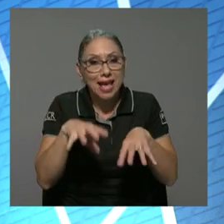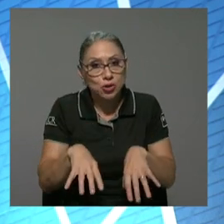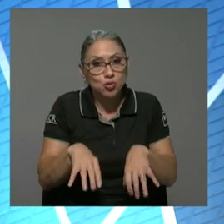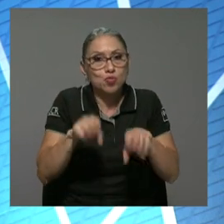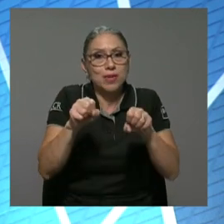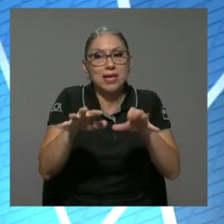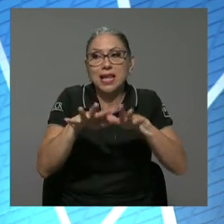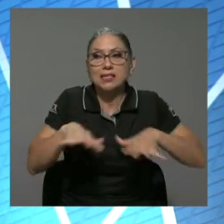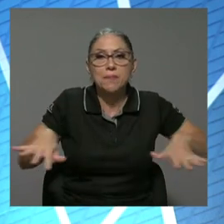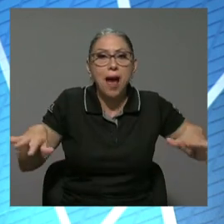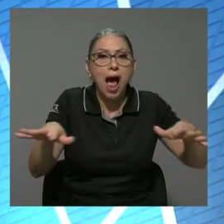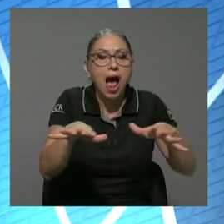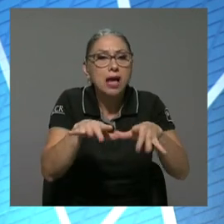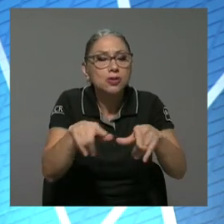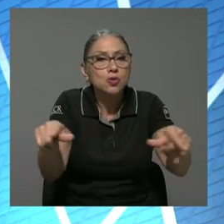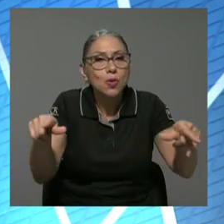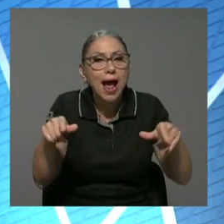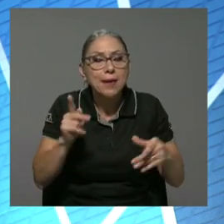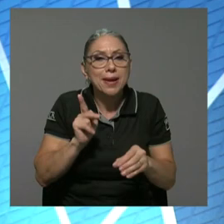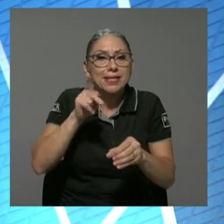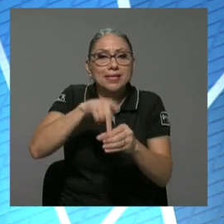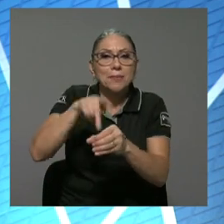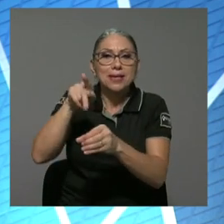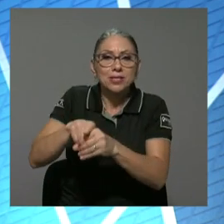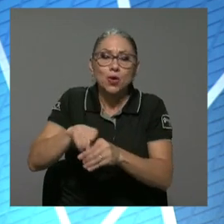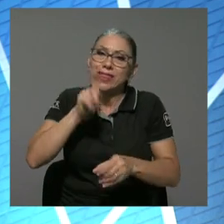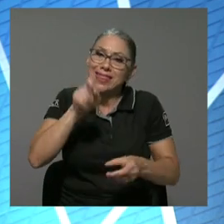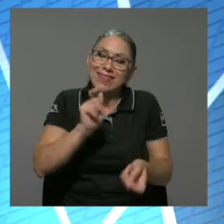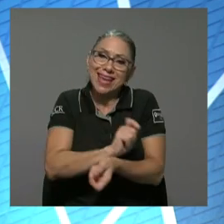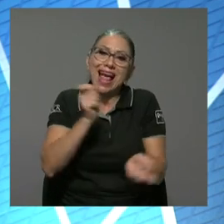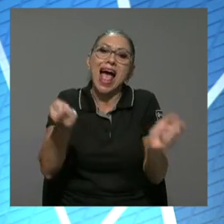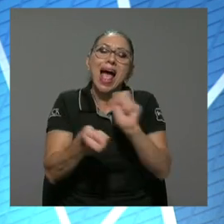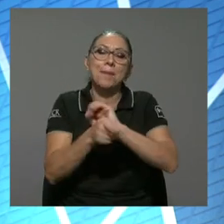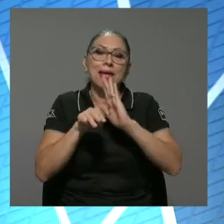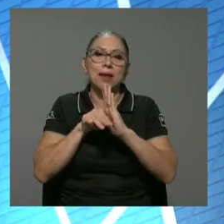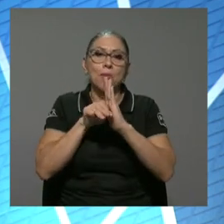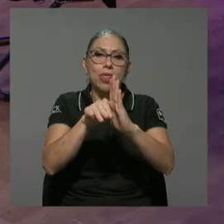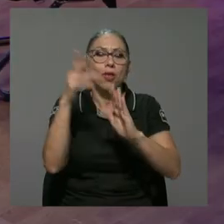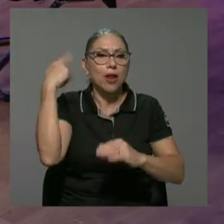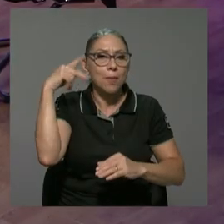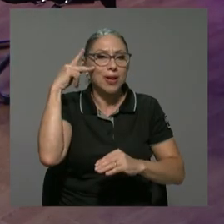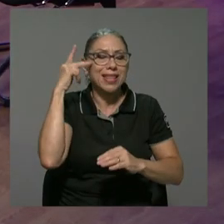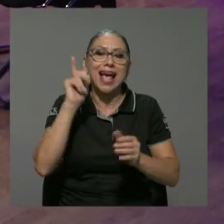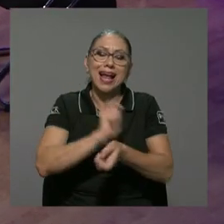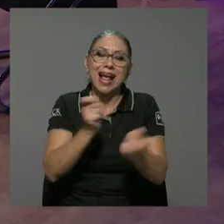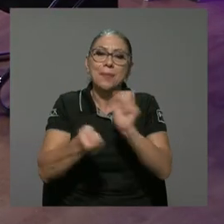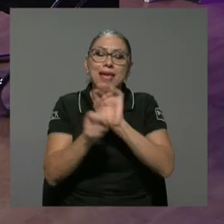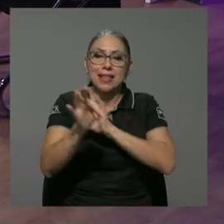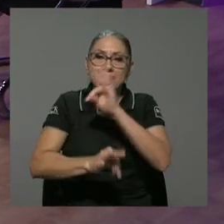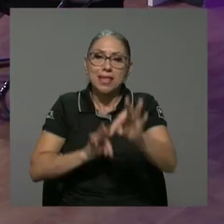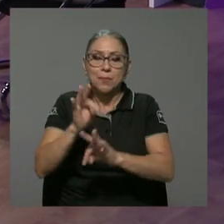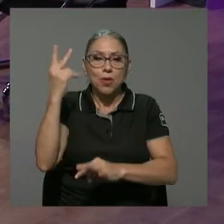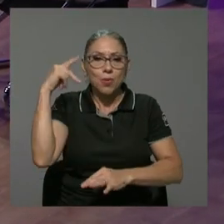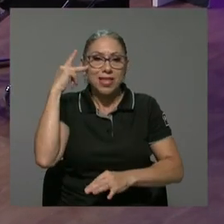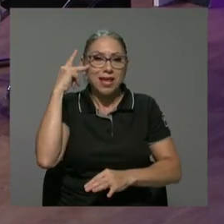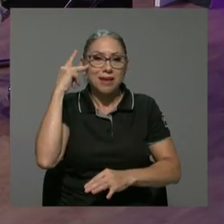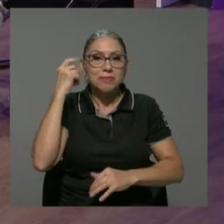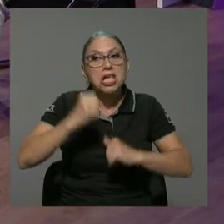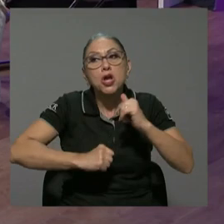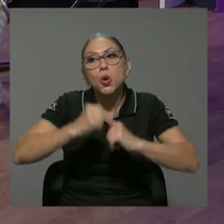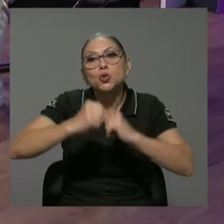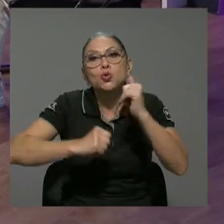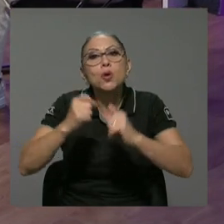sino cambiar el modelo de la política y el tipo de política que hacemos, ¿no? Y construir también otras formas, de pronto una política